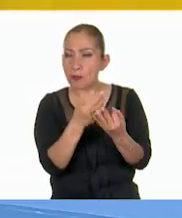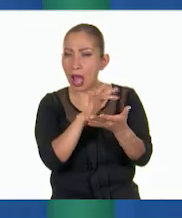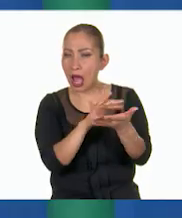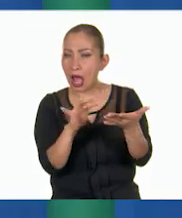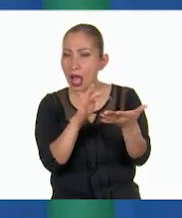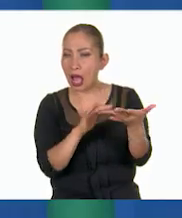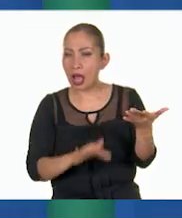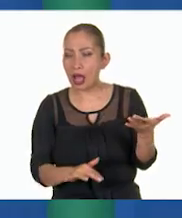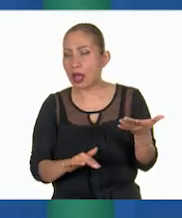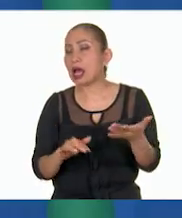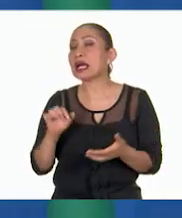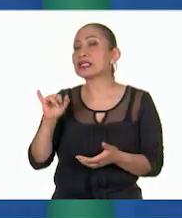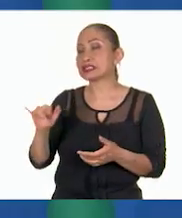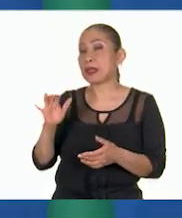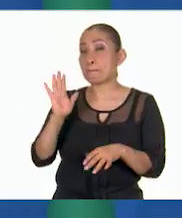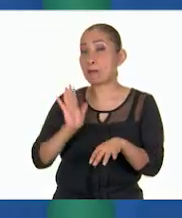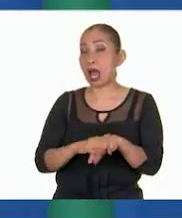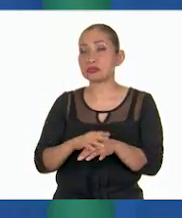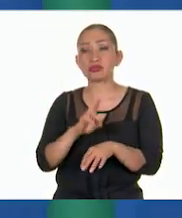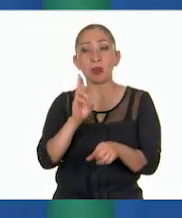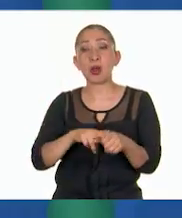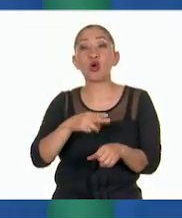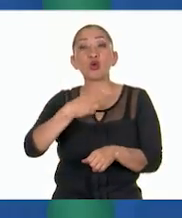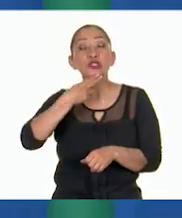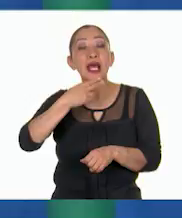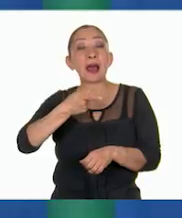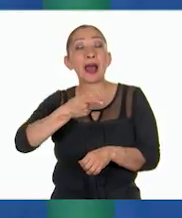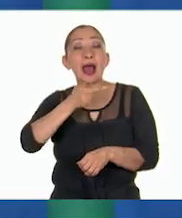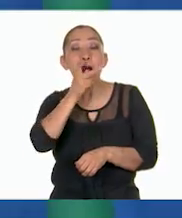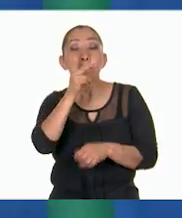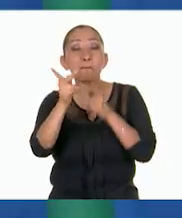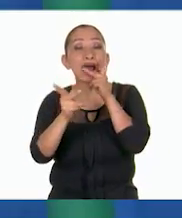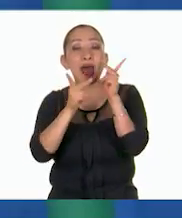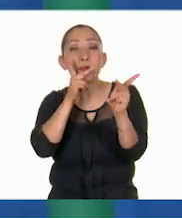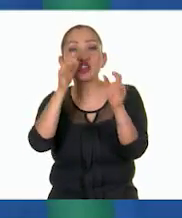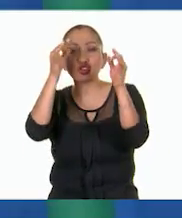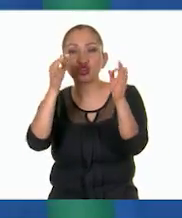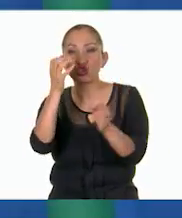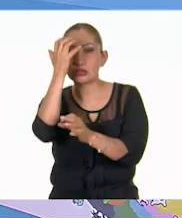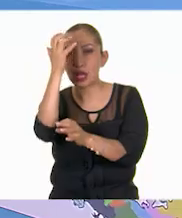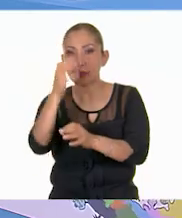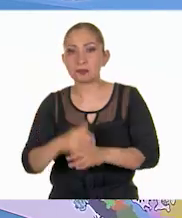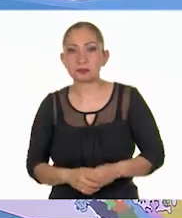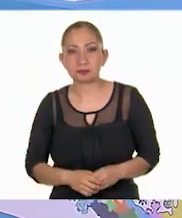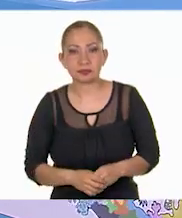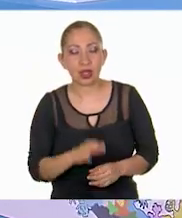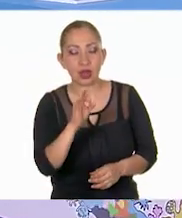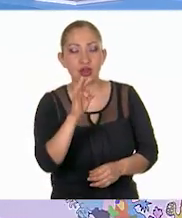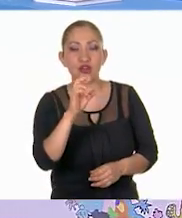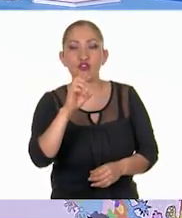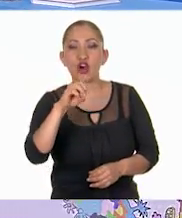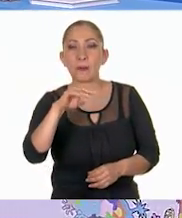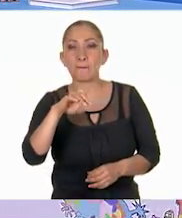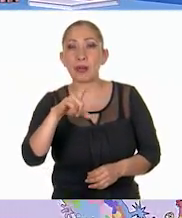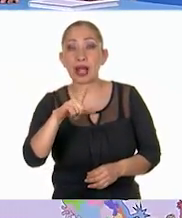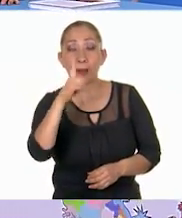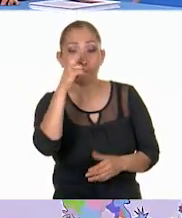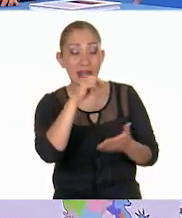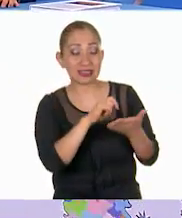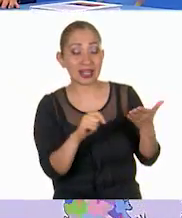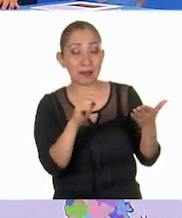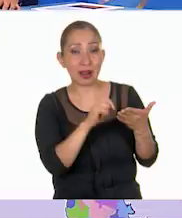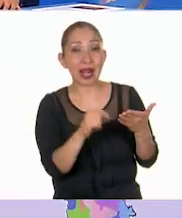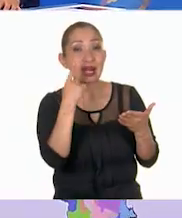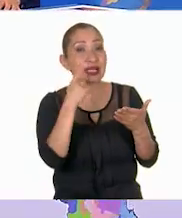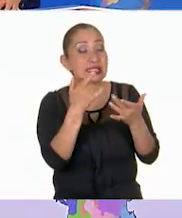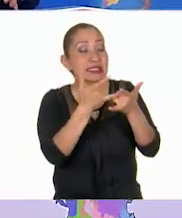textos? Sí, lo más común es que se emplee el lenguaje formal. Así es. Para la escritura de los